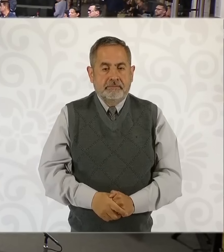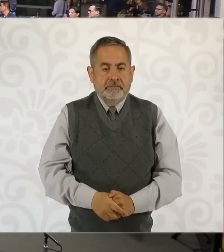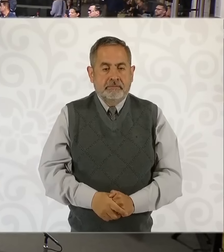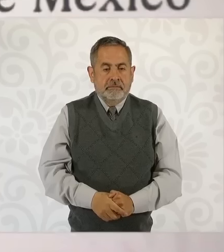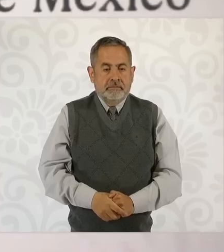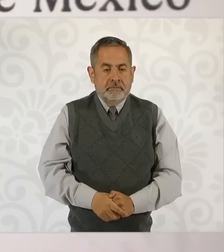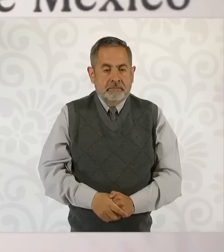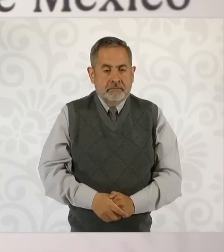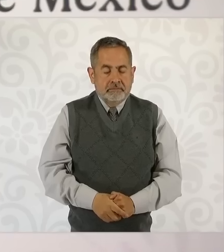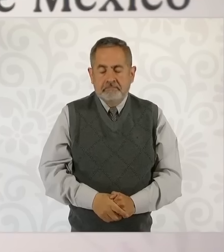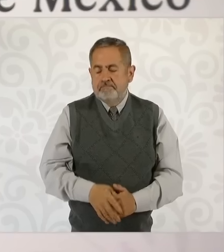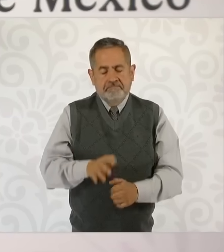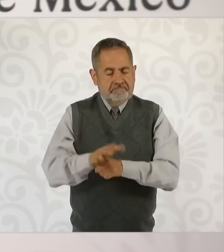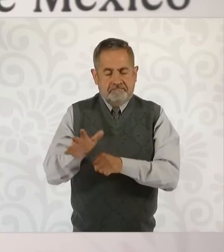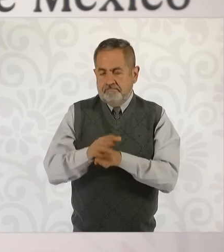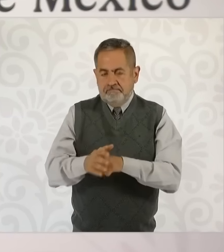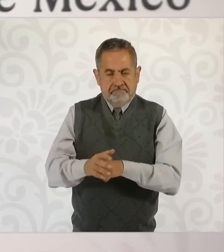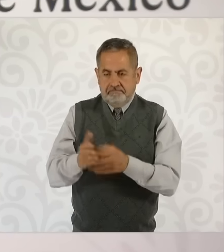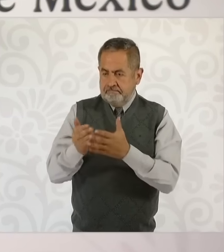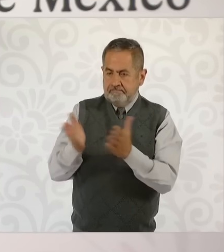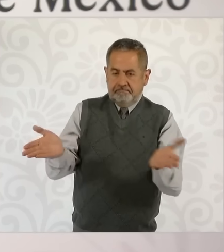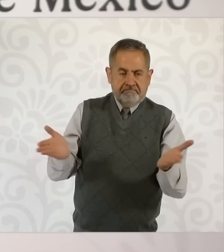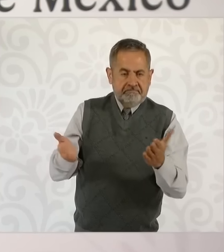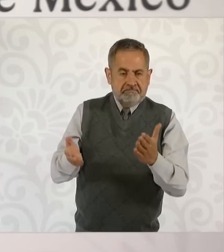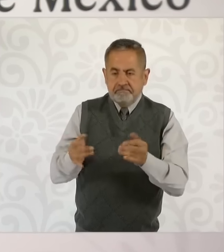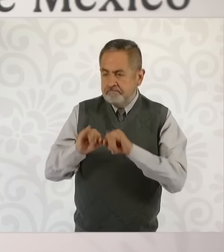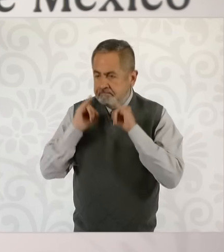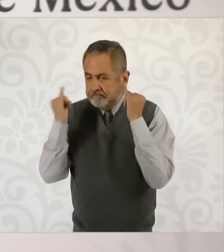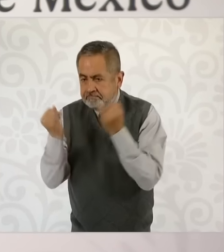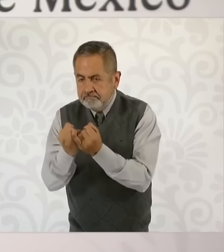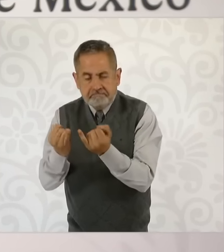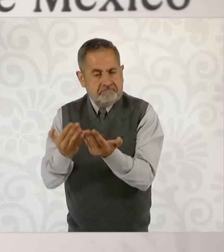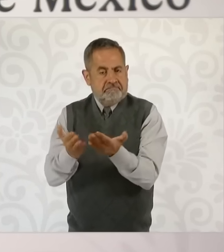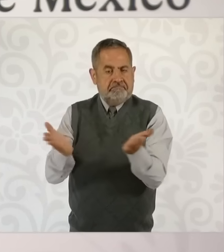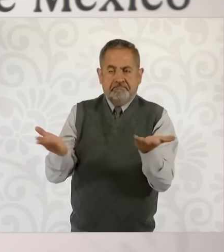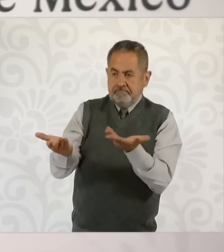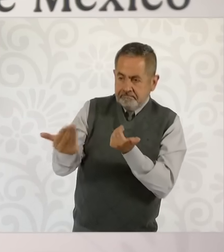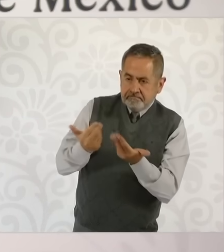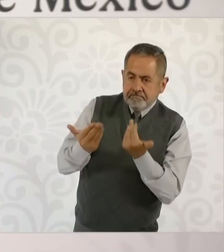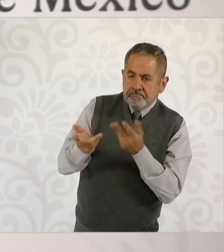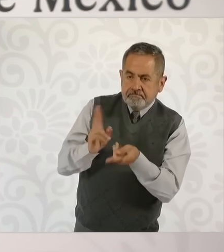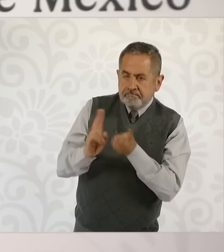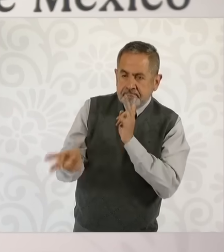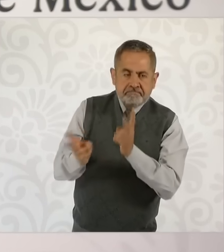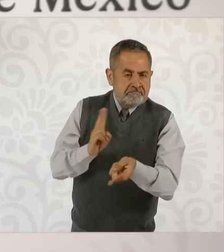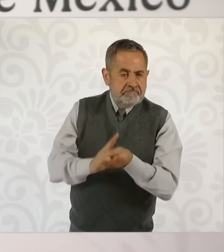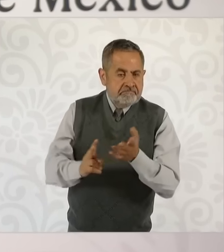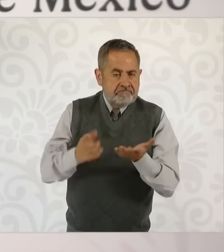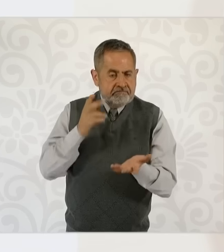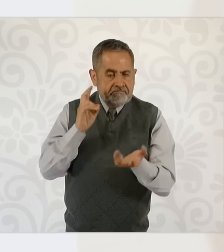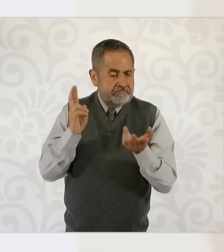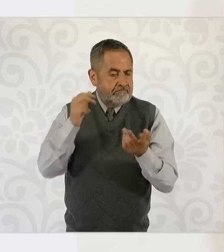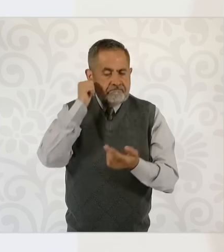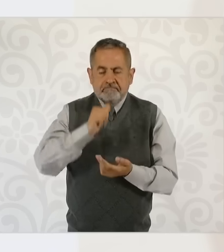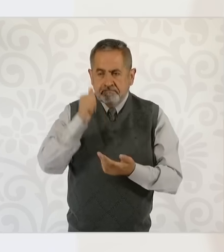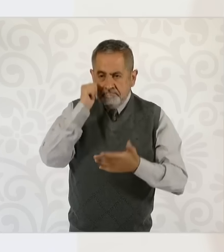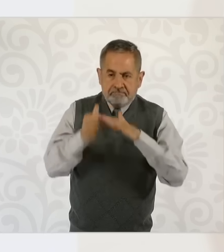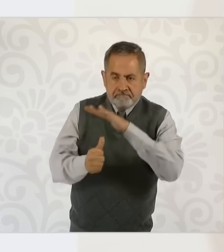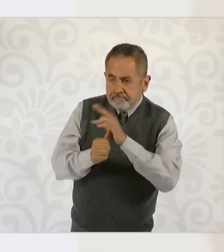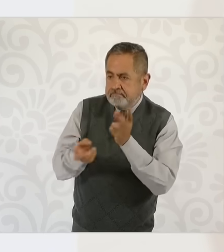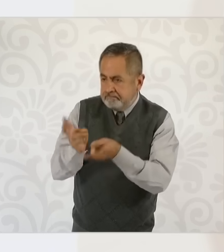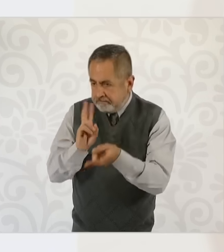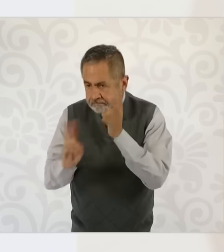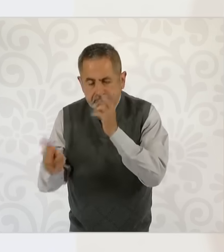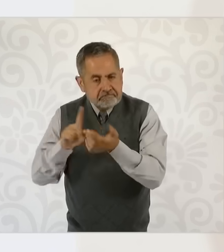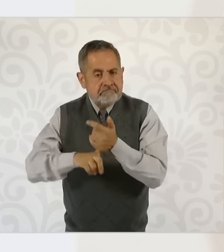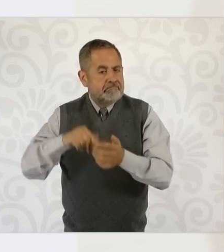Ahí está la mesa abierta. La mesa abierta para dialogar. Nosotros siempre vamos a abrir al diálogo,